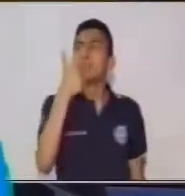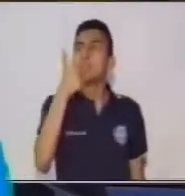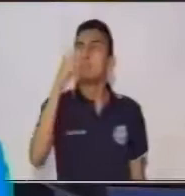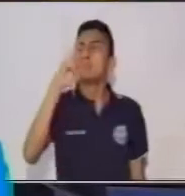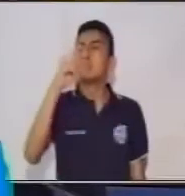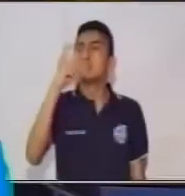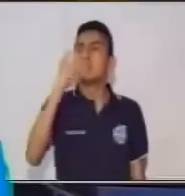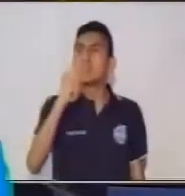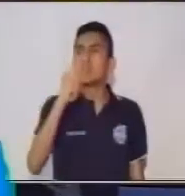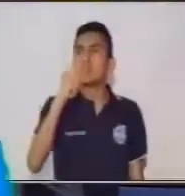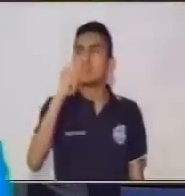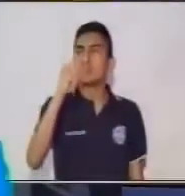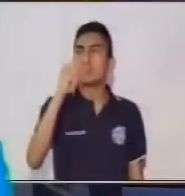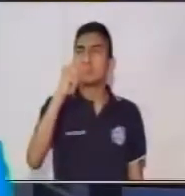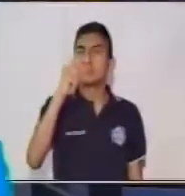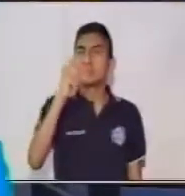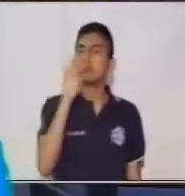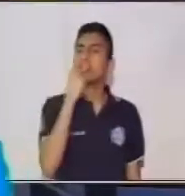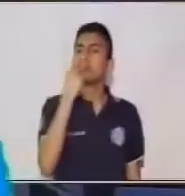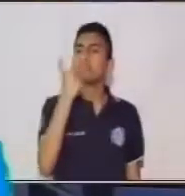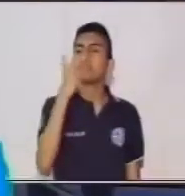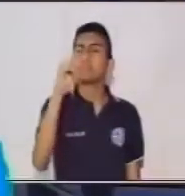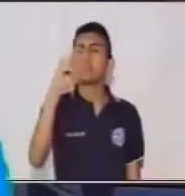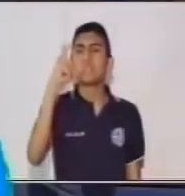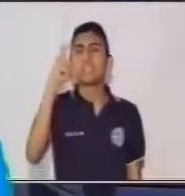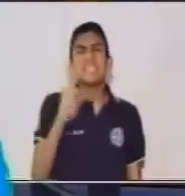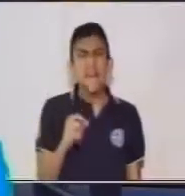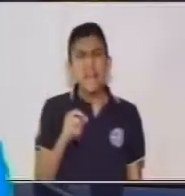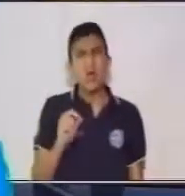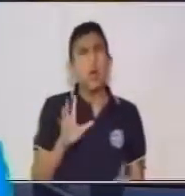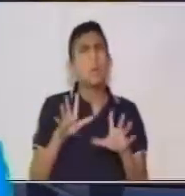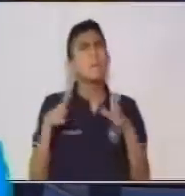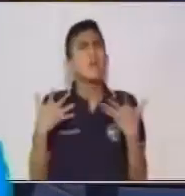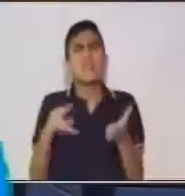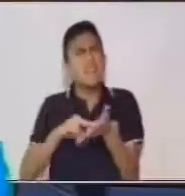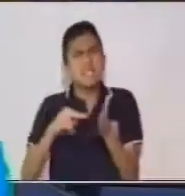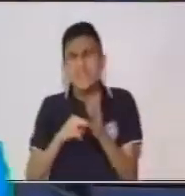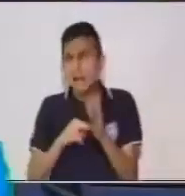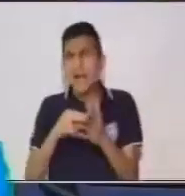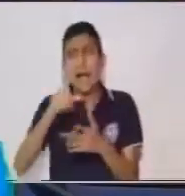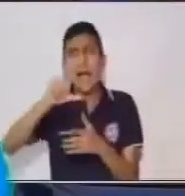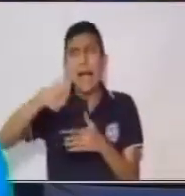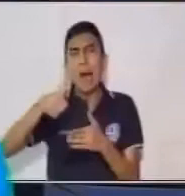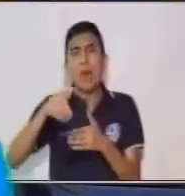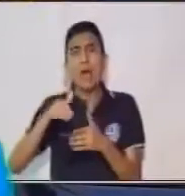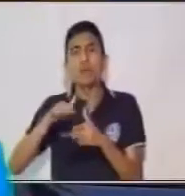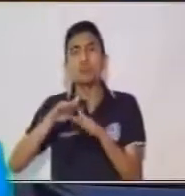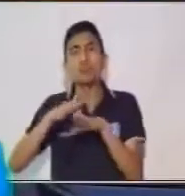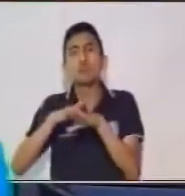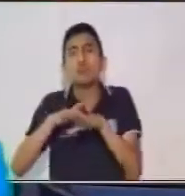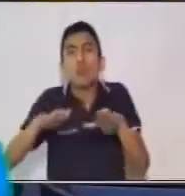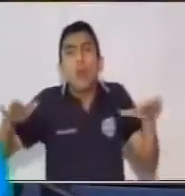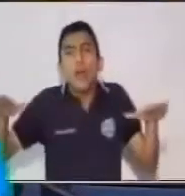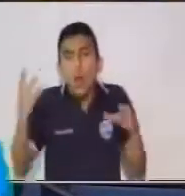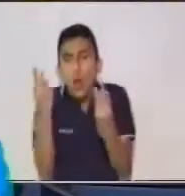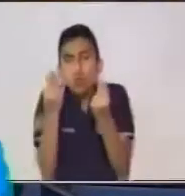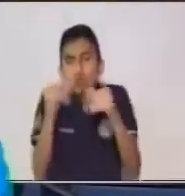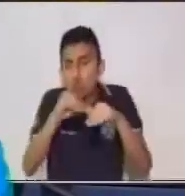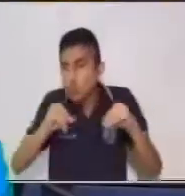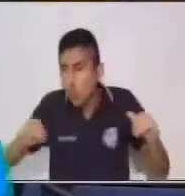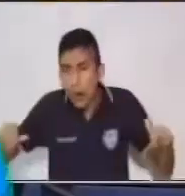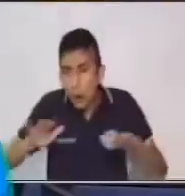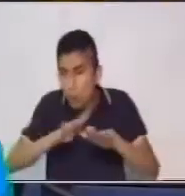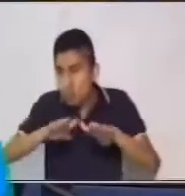charco. Los charcos se producen por una poza de agua en el suelo. En este tiempo, como